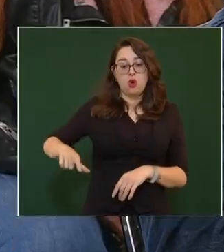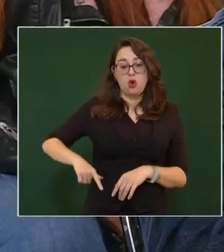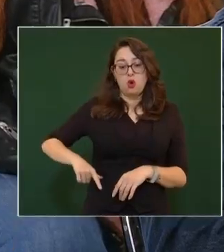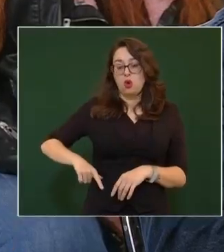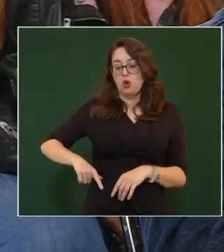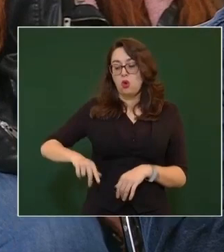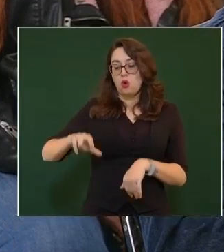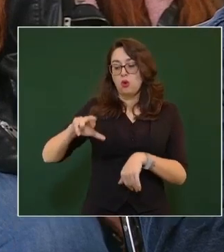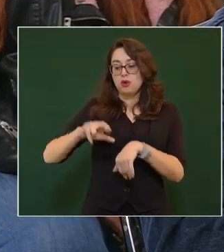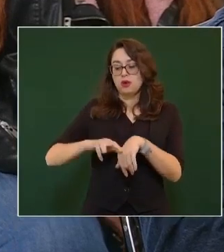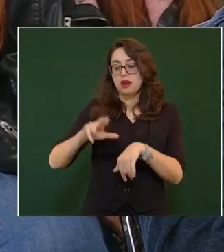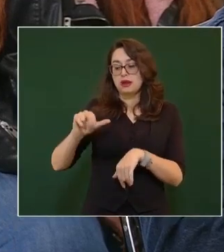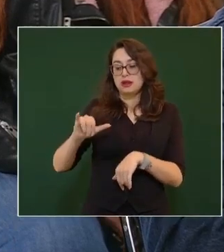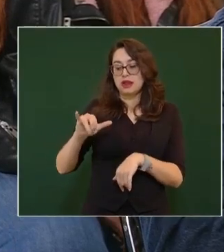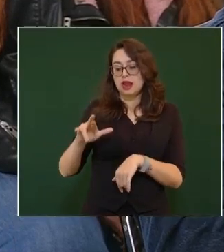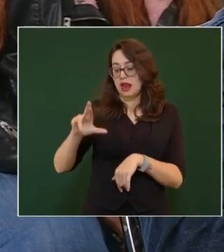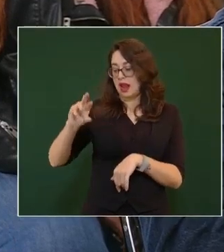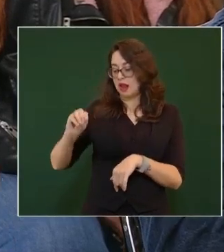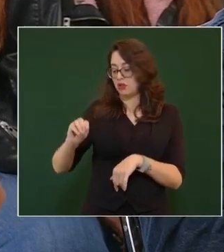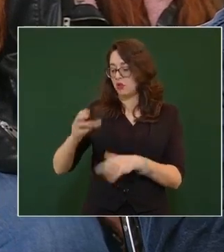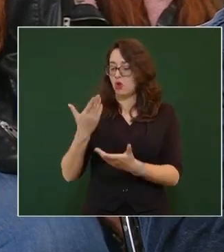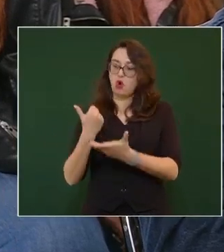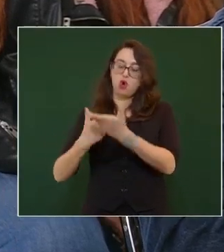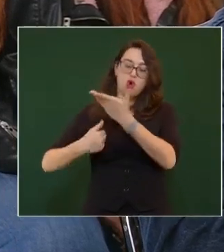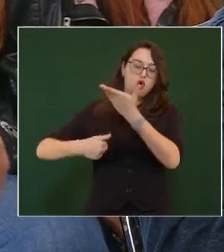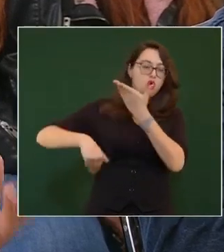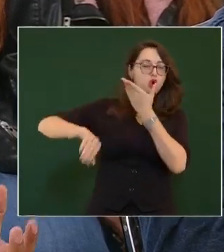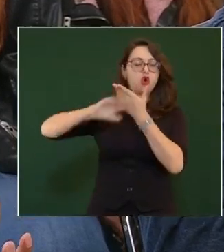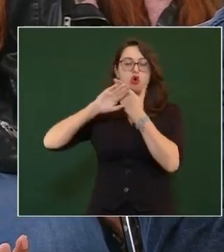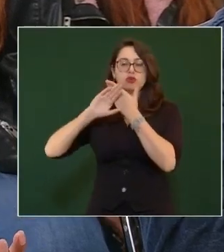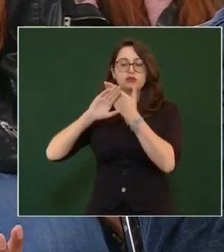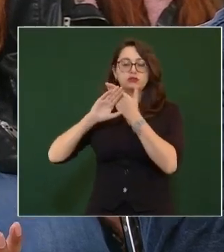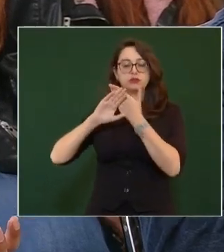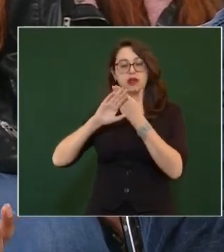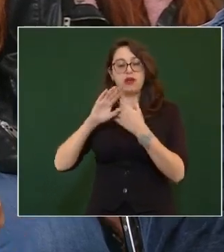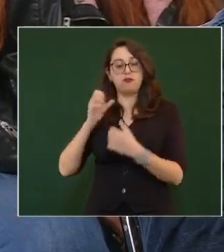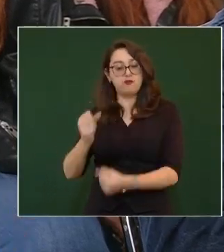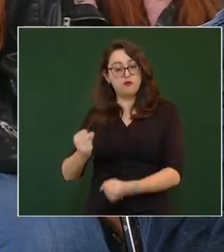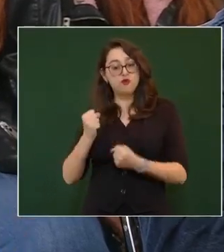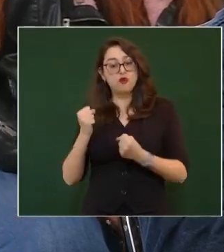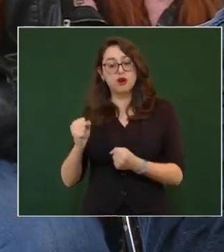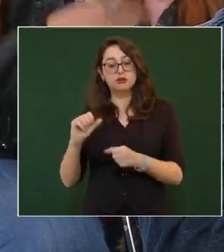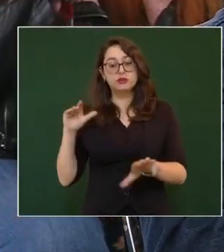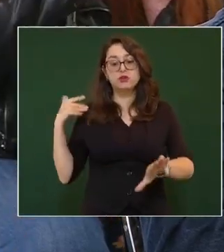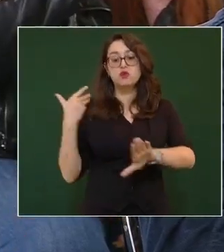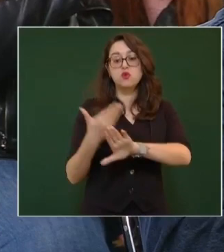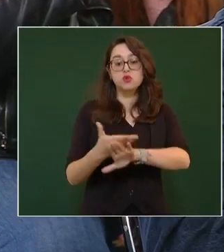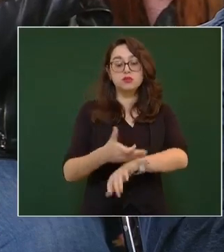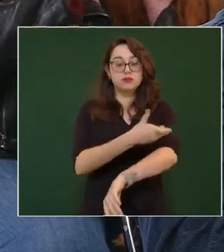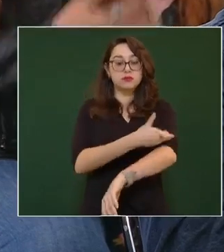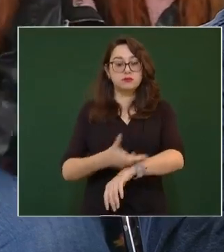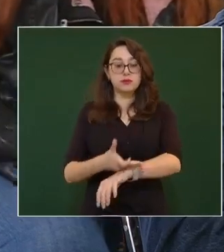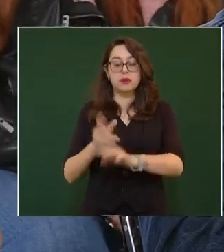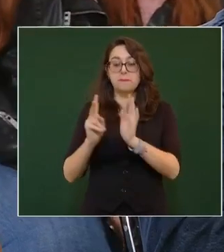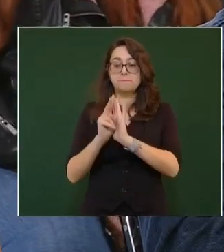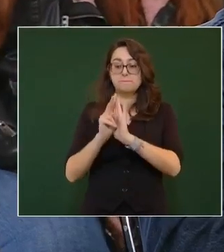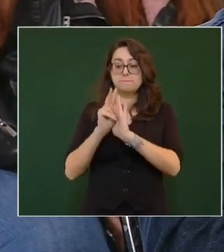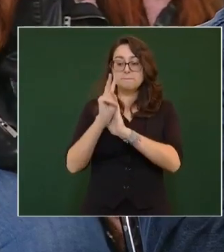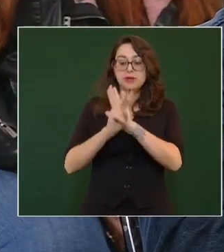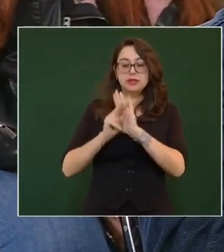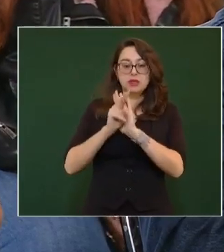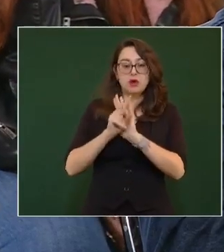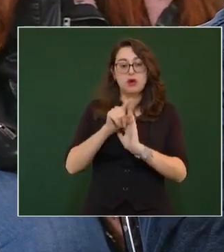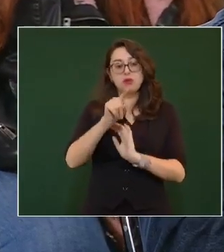Ricardo Gallardo Cardona hacia él y a su familia. Exhibió videos en donde llegaron con un operativo muy fuerte a la casa de su